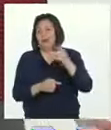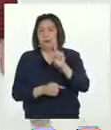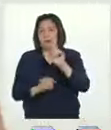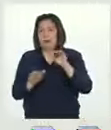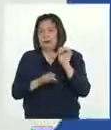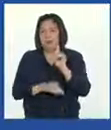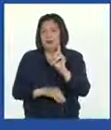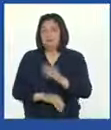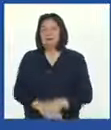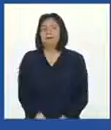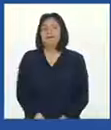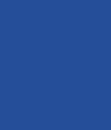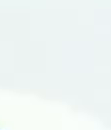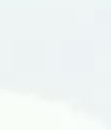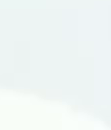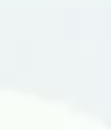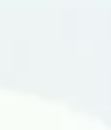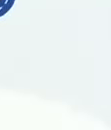vayan.